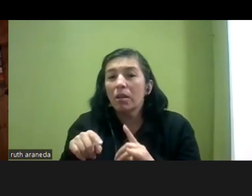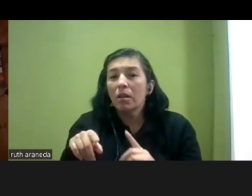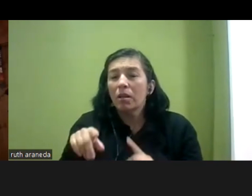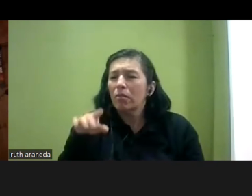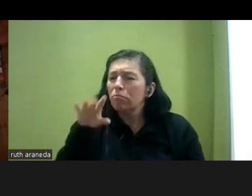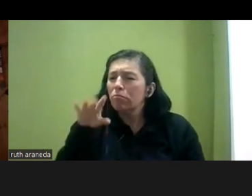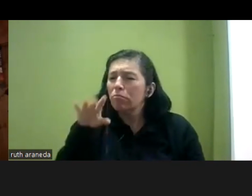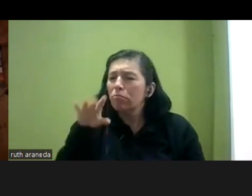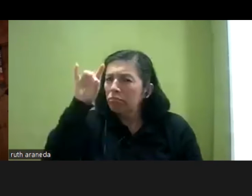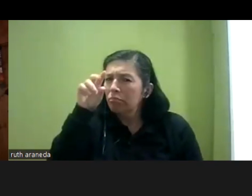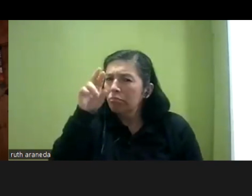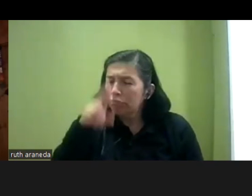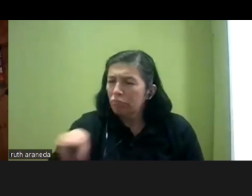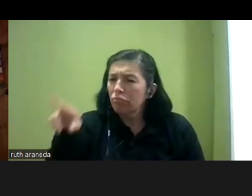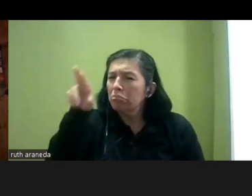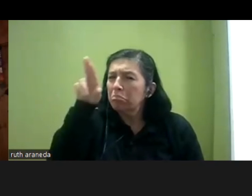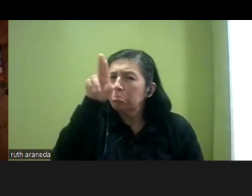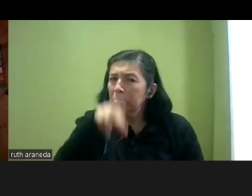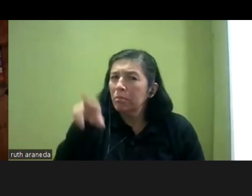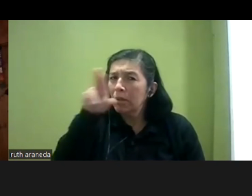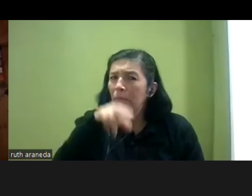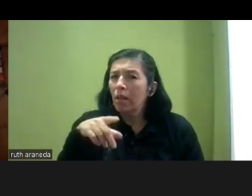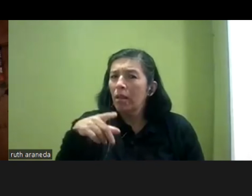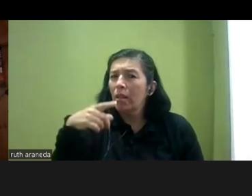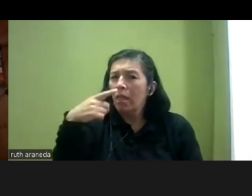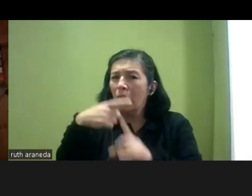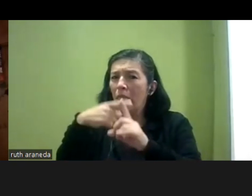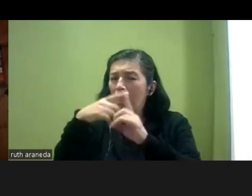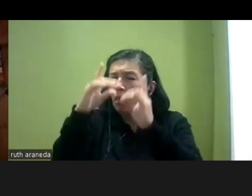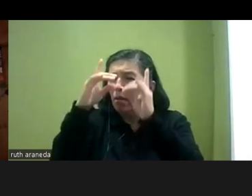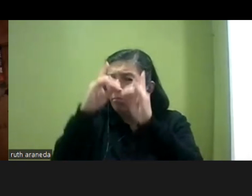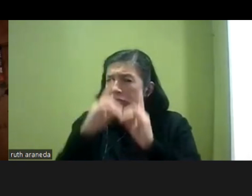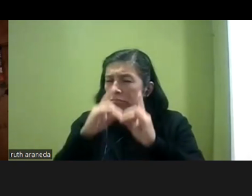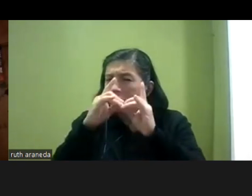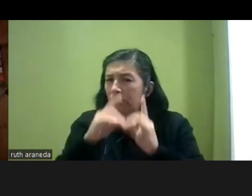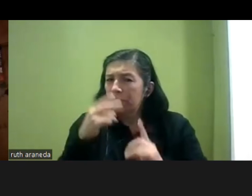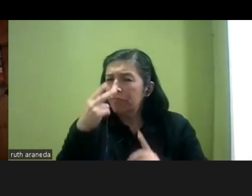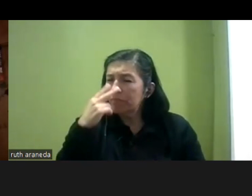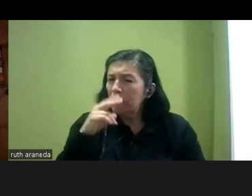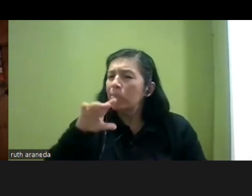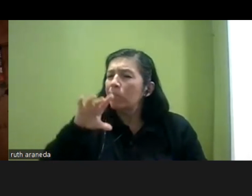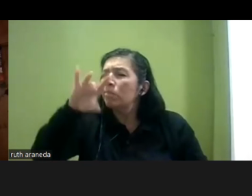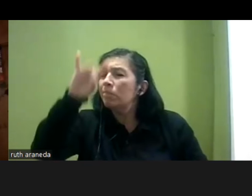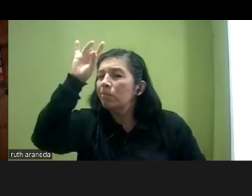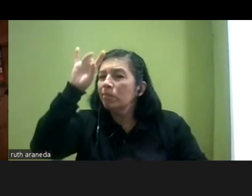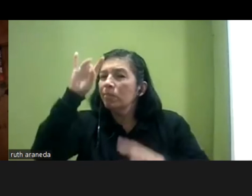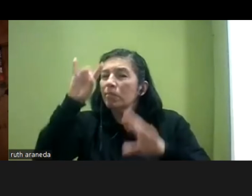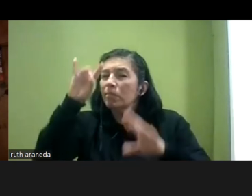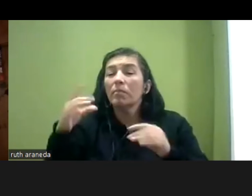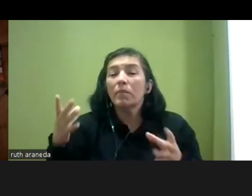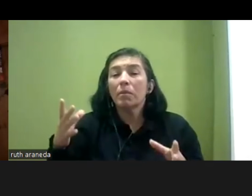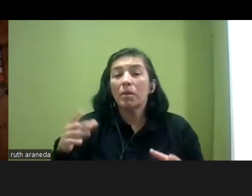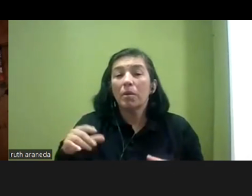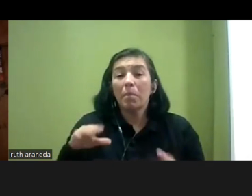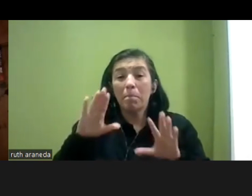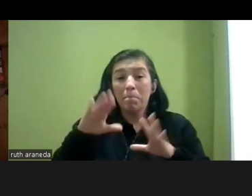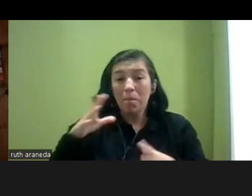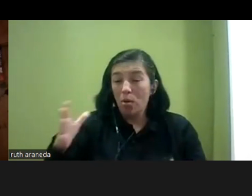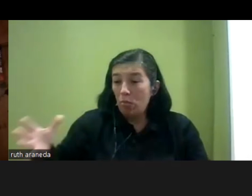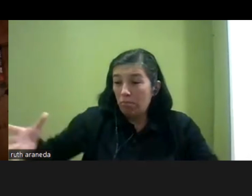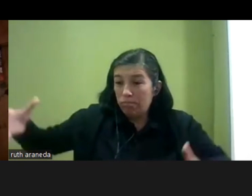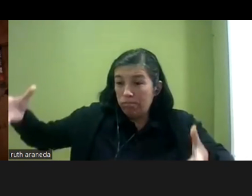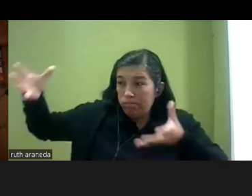en varias, o sea, de forma recurrente, se encuentran fardos como los que